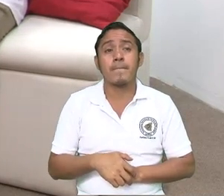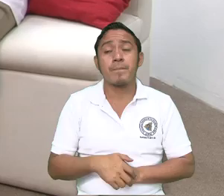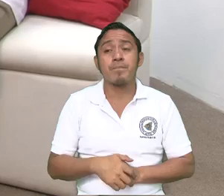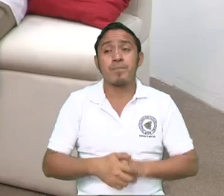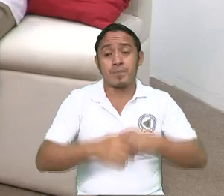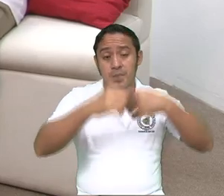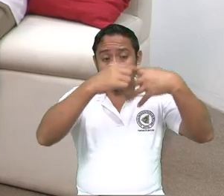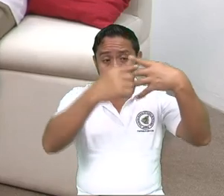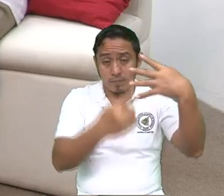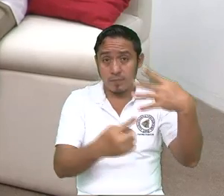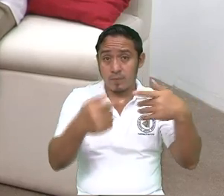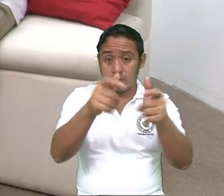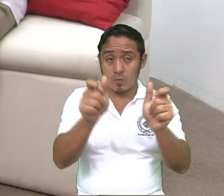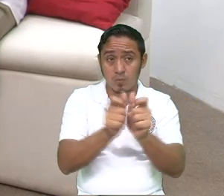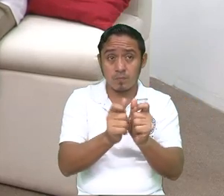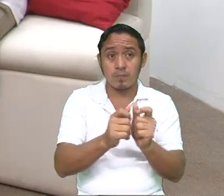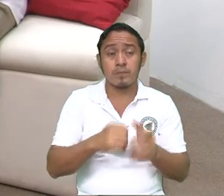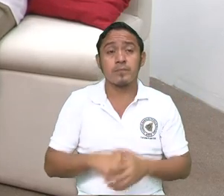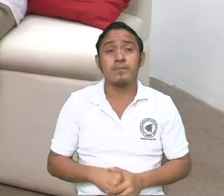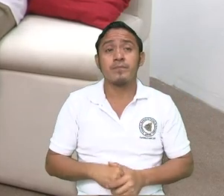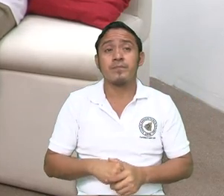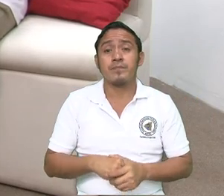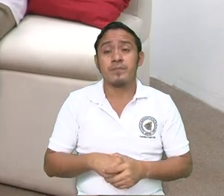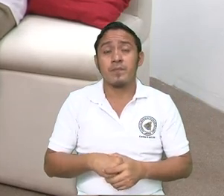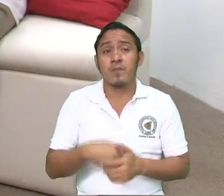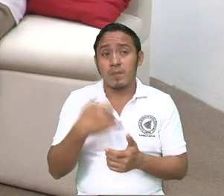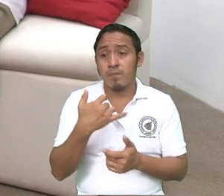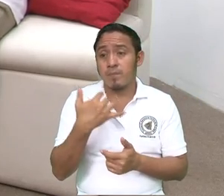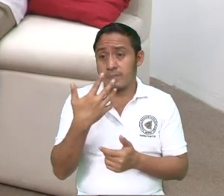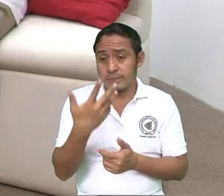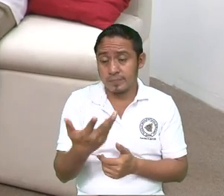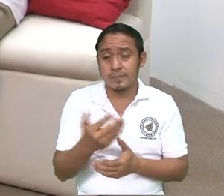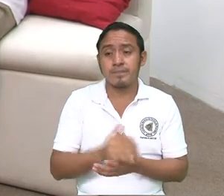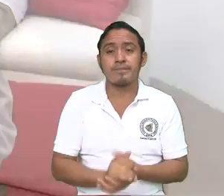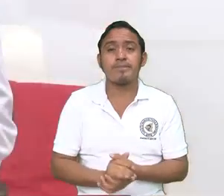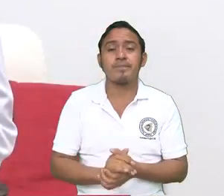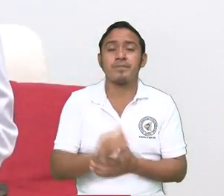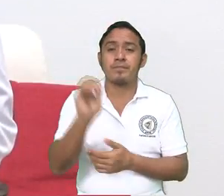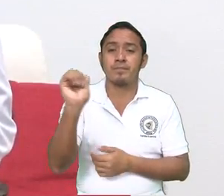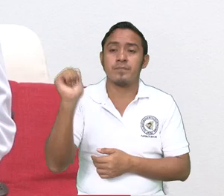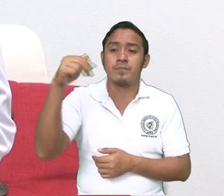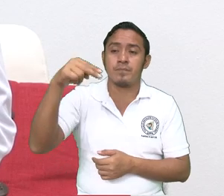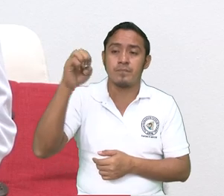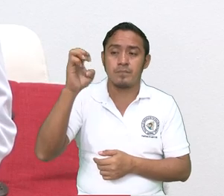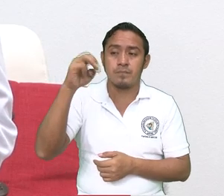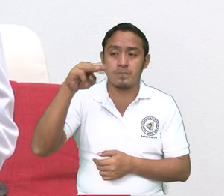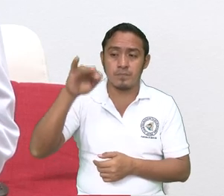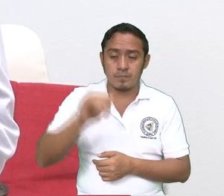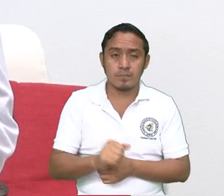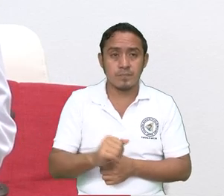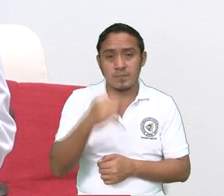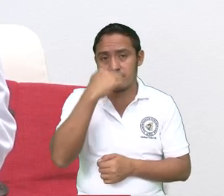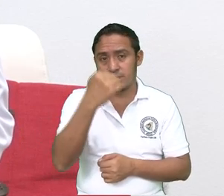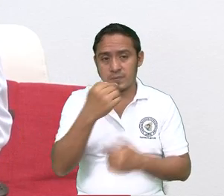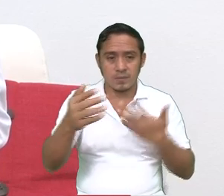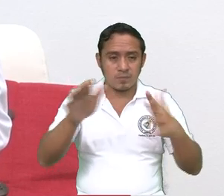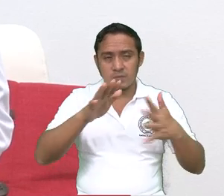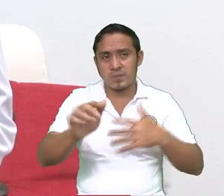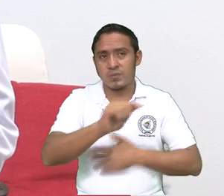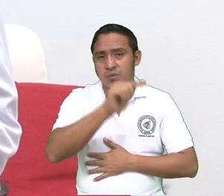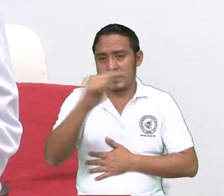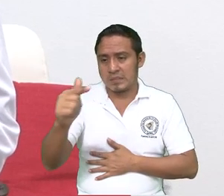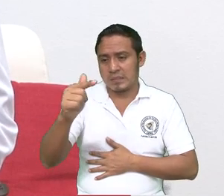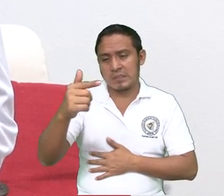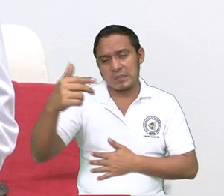fisiopatológica o el por qué ocasión se ocasiona la anemia se hablan alrededor de 7 a 8